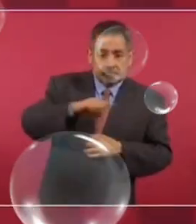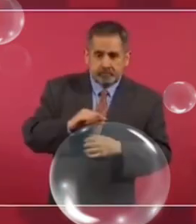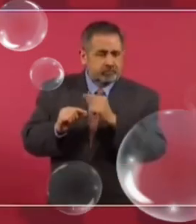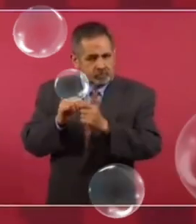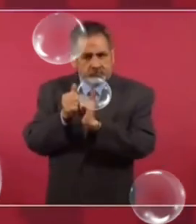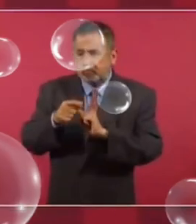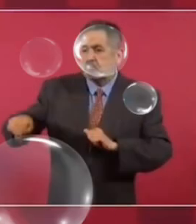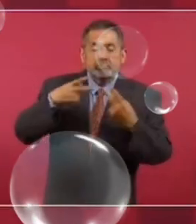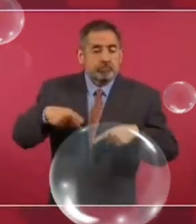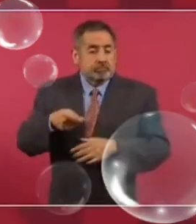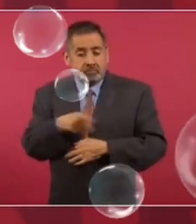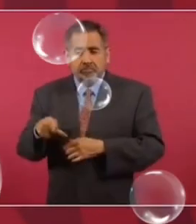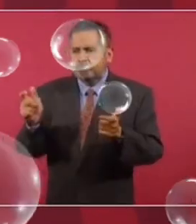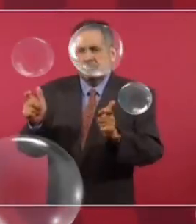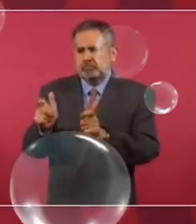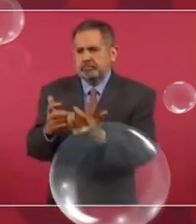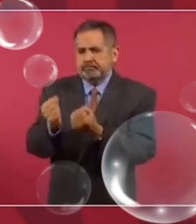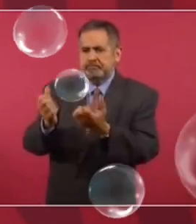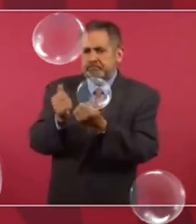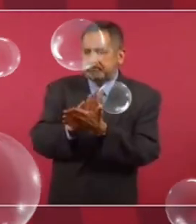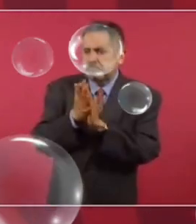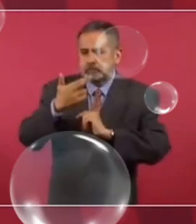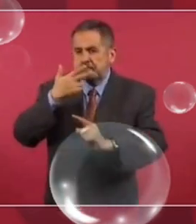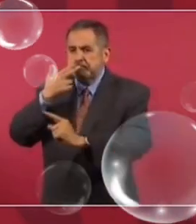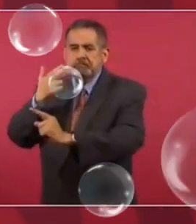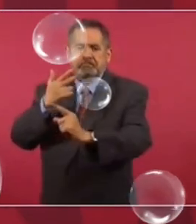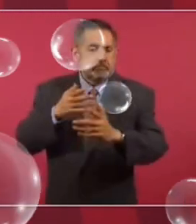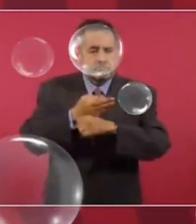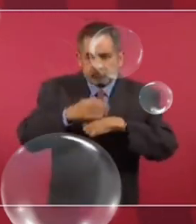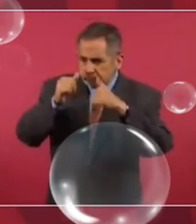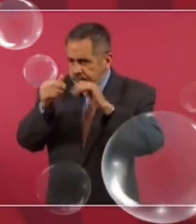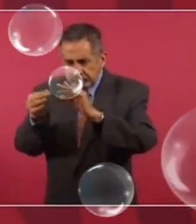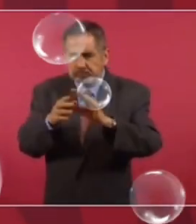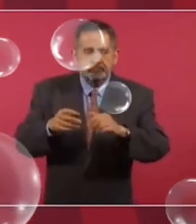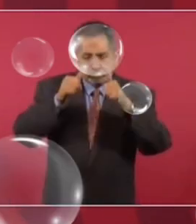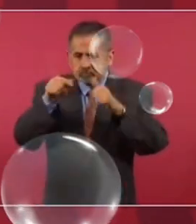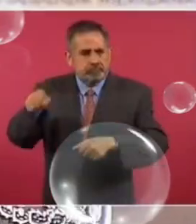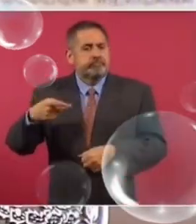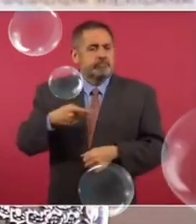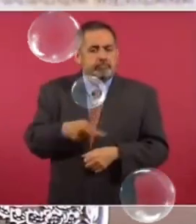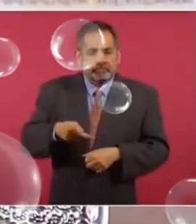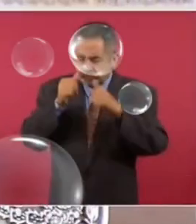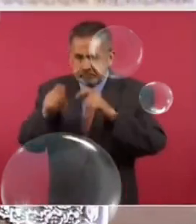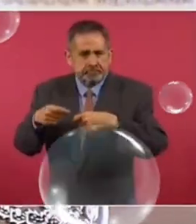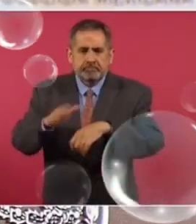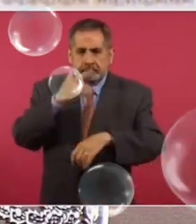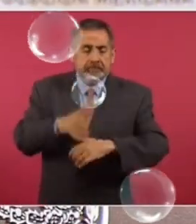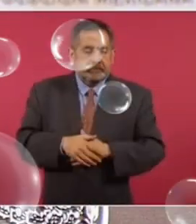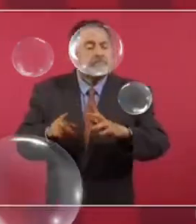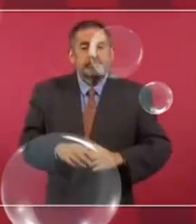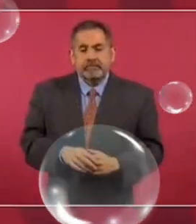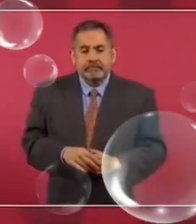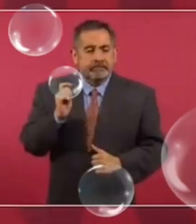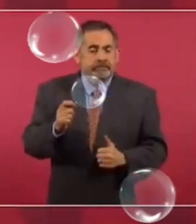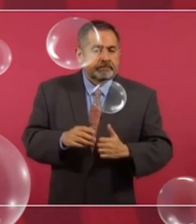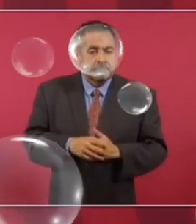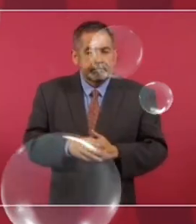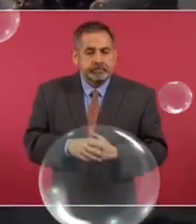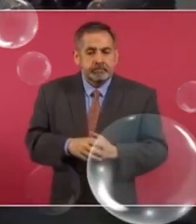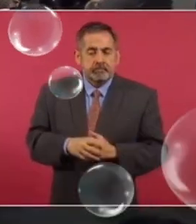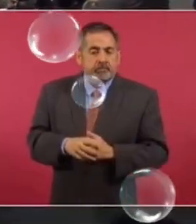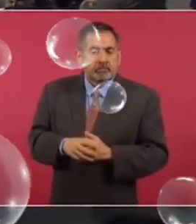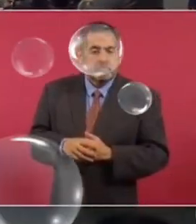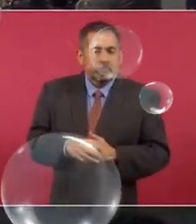haya menos pobres. Estamos atendiendo a todos, escuchando a todos, pero se le da preferencia a los pobres. Y también un objetivo es no